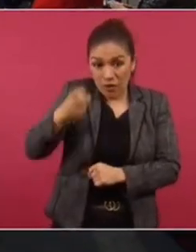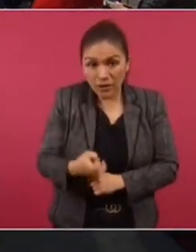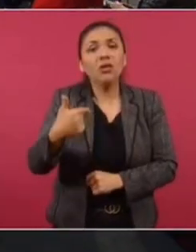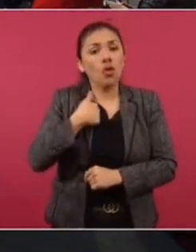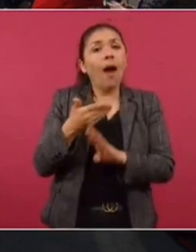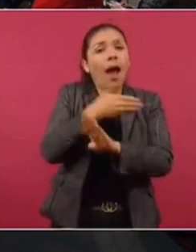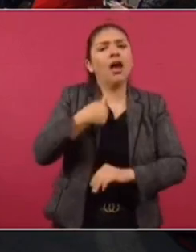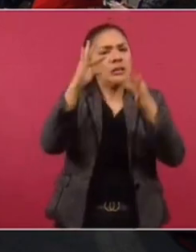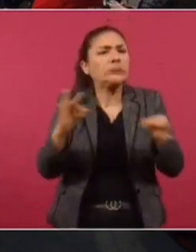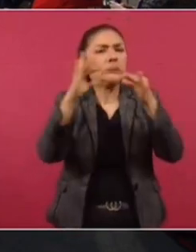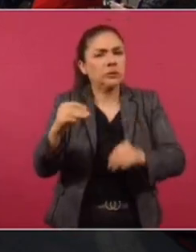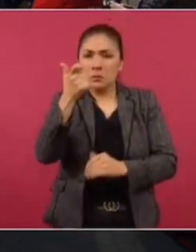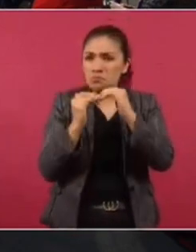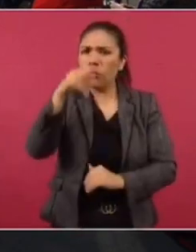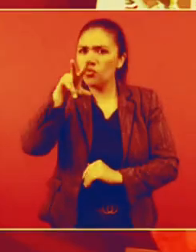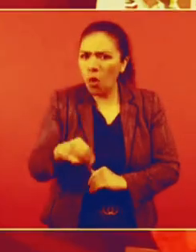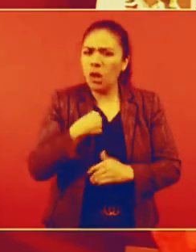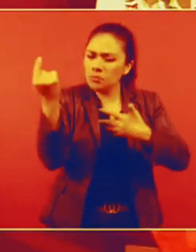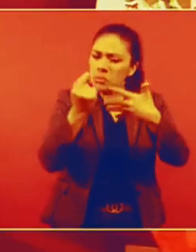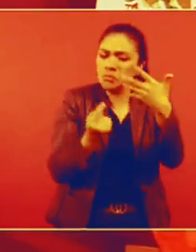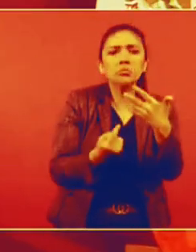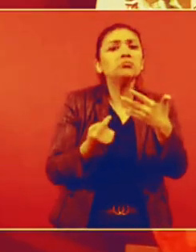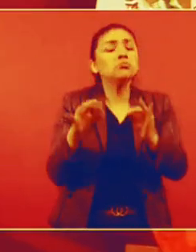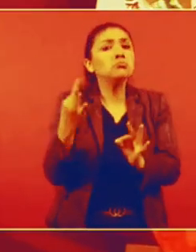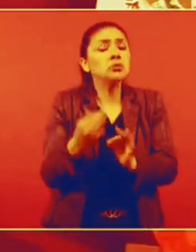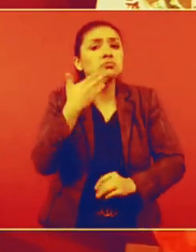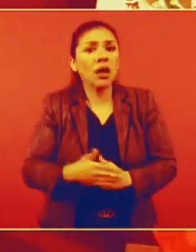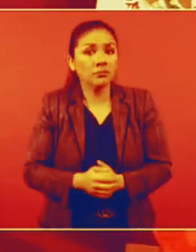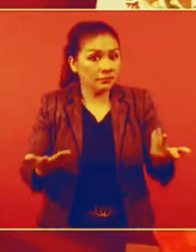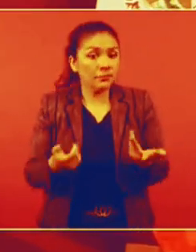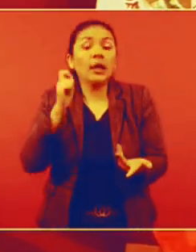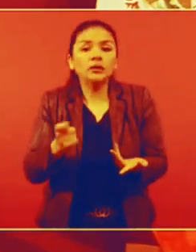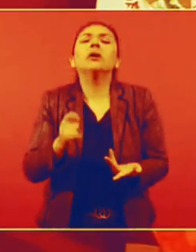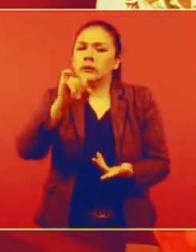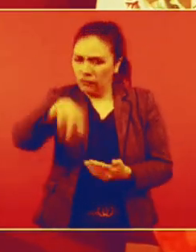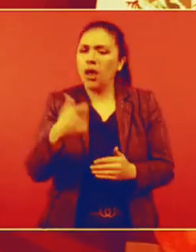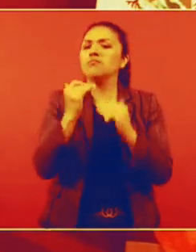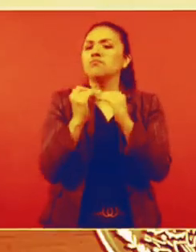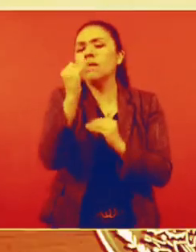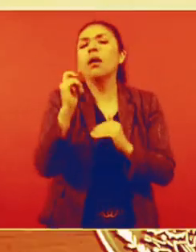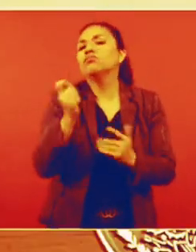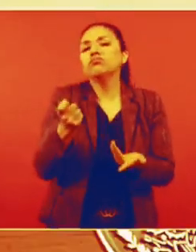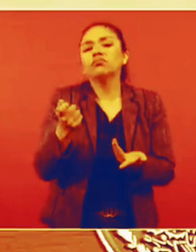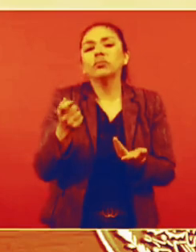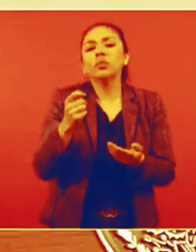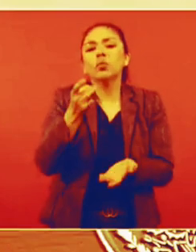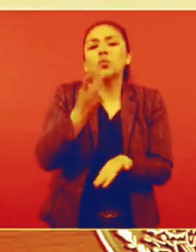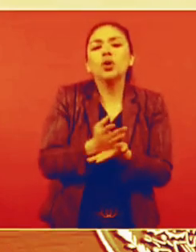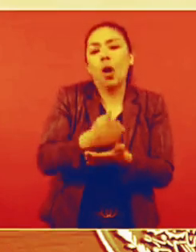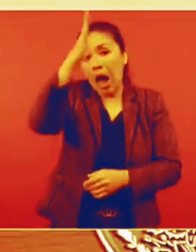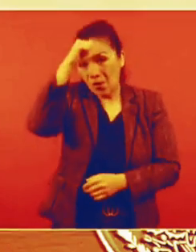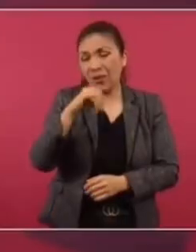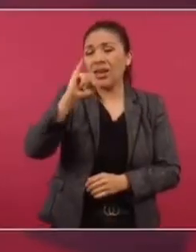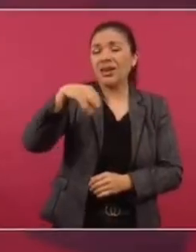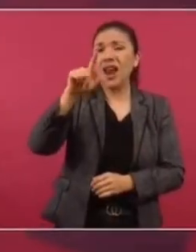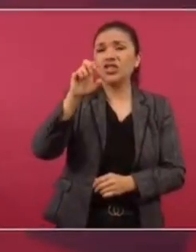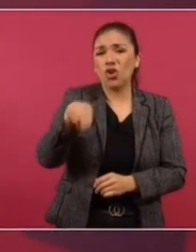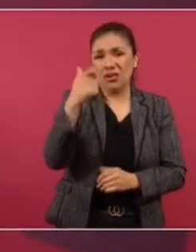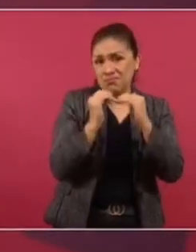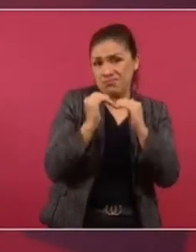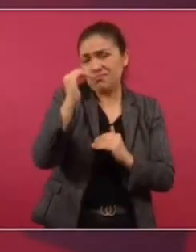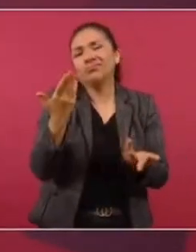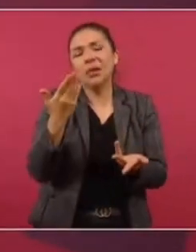con mi compromiso de que no iba a aumentar el precio de la luz en términos reales. Significa que solo iba a aumentar, ¿sí?, conforme a la inflación. Bueno, ni